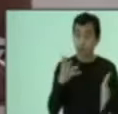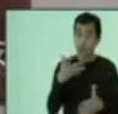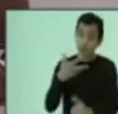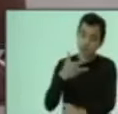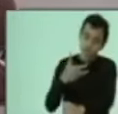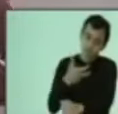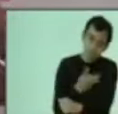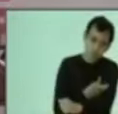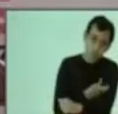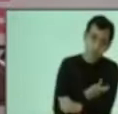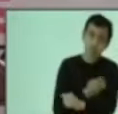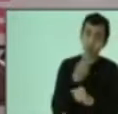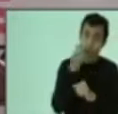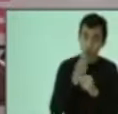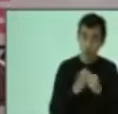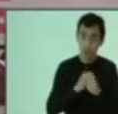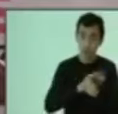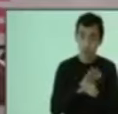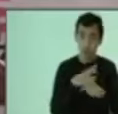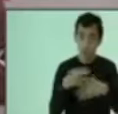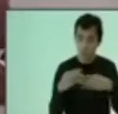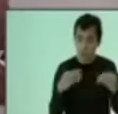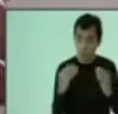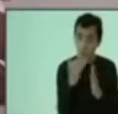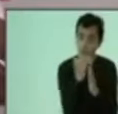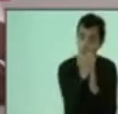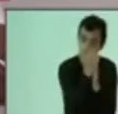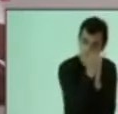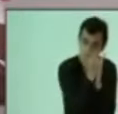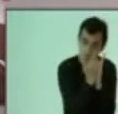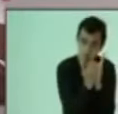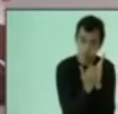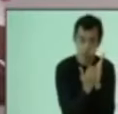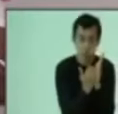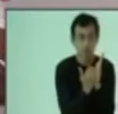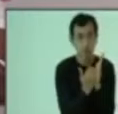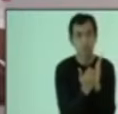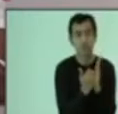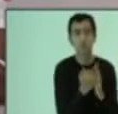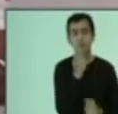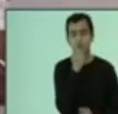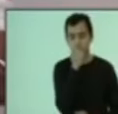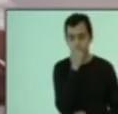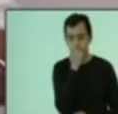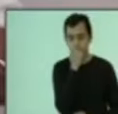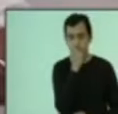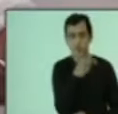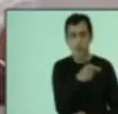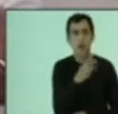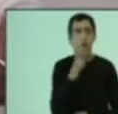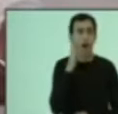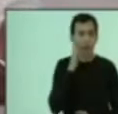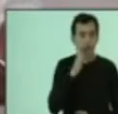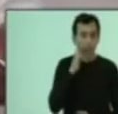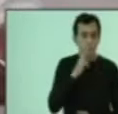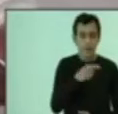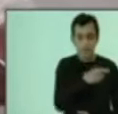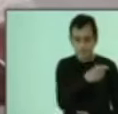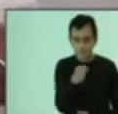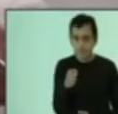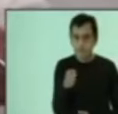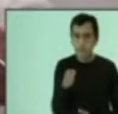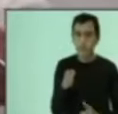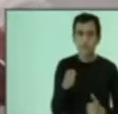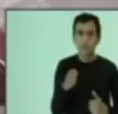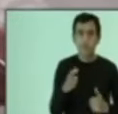se reducirán los índices de contagios. Vamos a concertar con la participación de